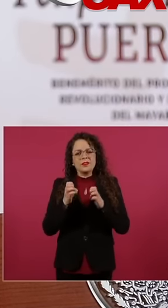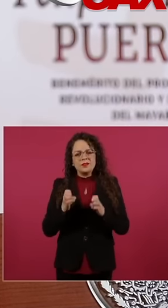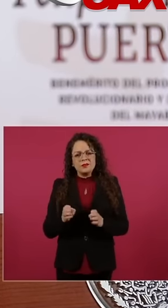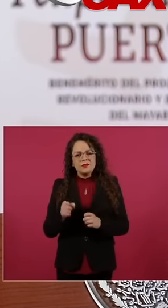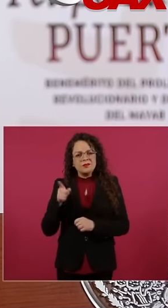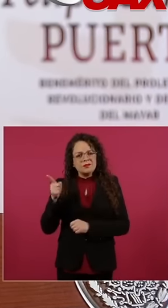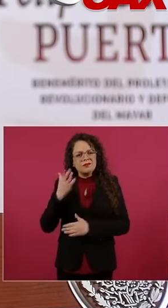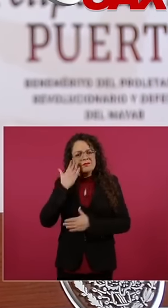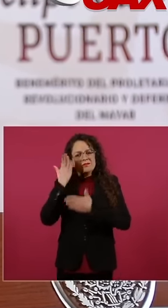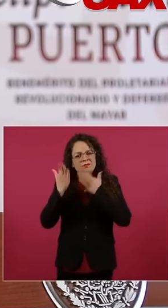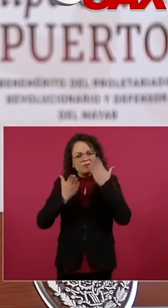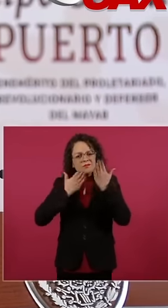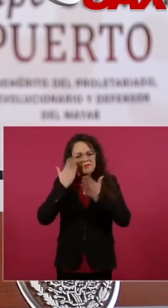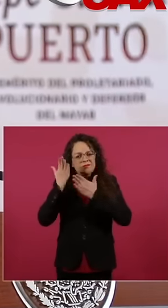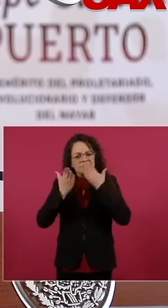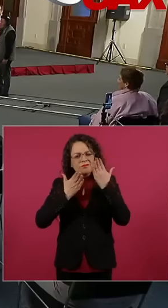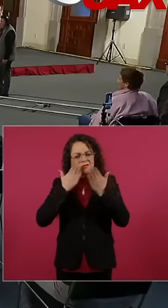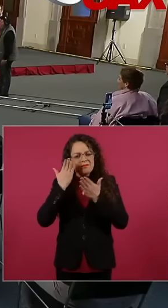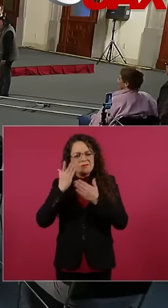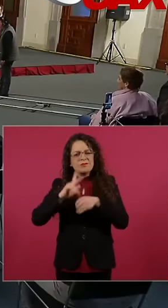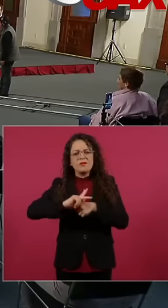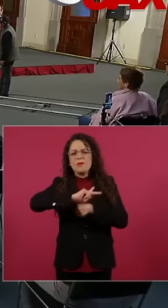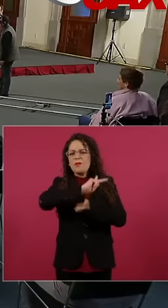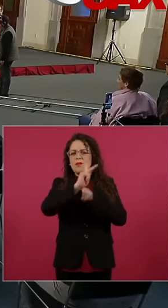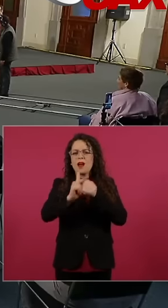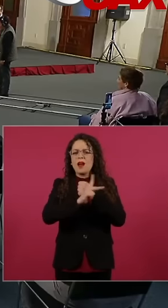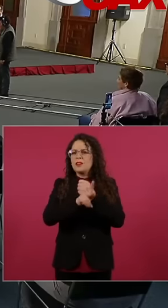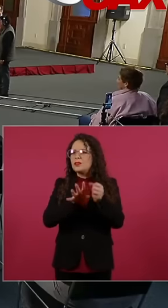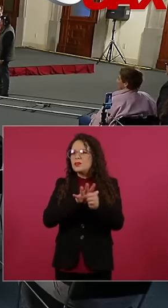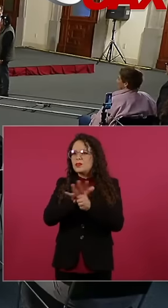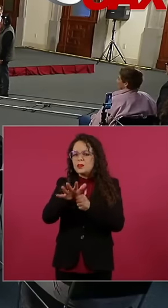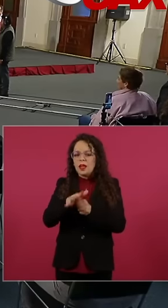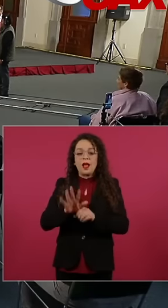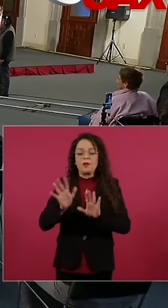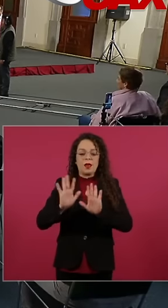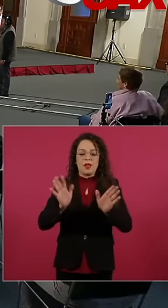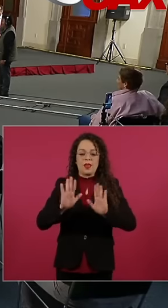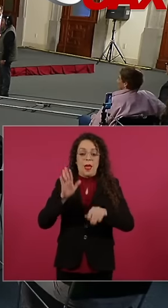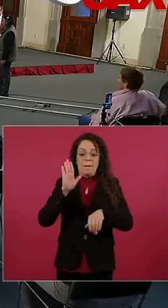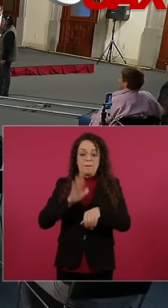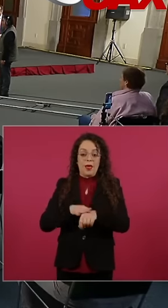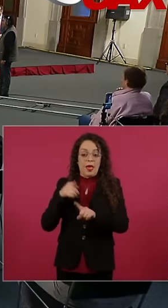estudiando en algún país. Bueno, ya no hablemos más de ella porque